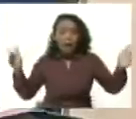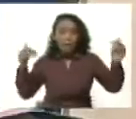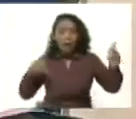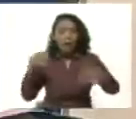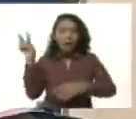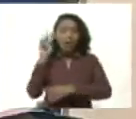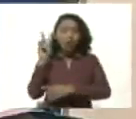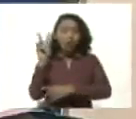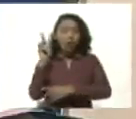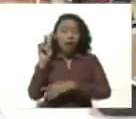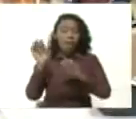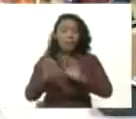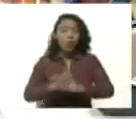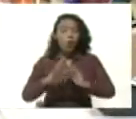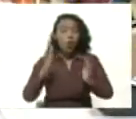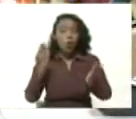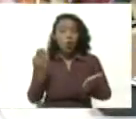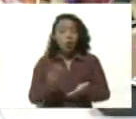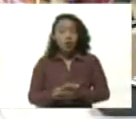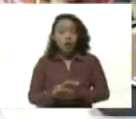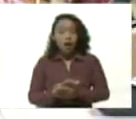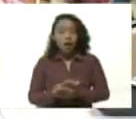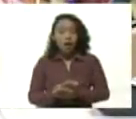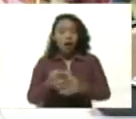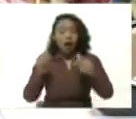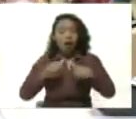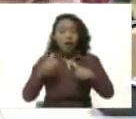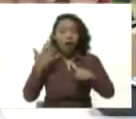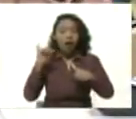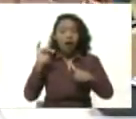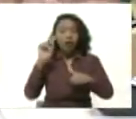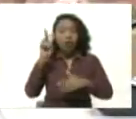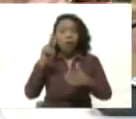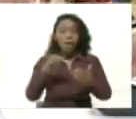Venezuela es récord mundial. Tenemos